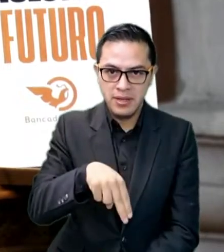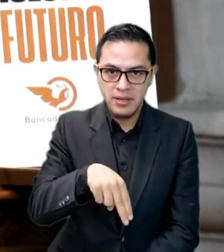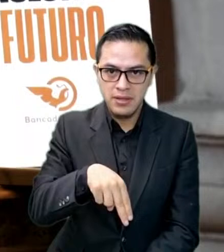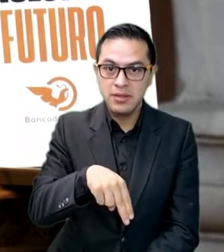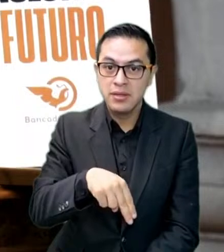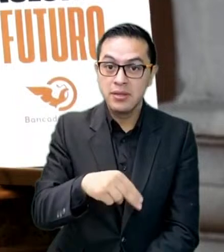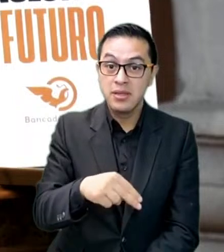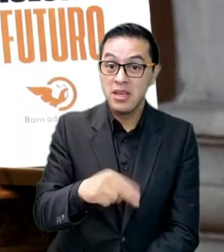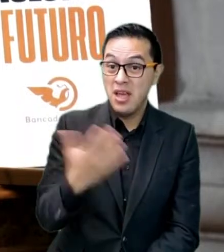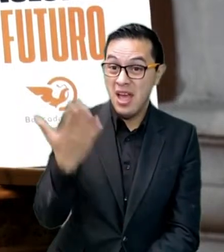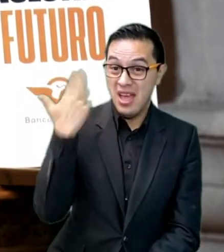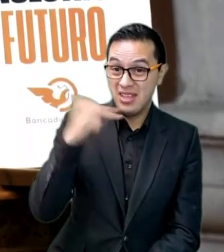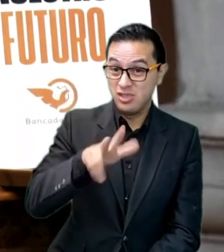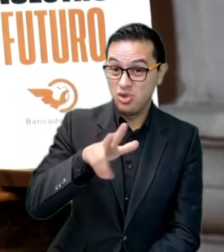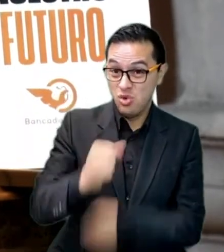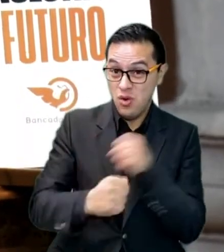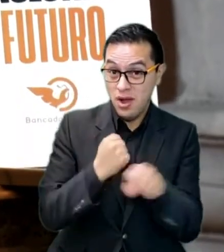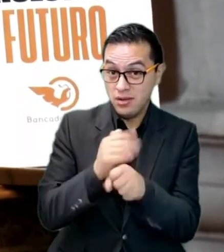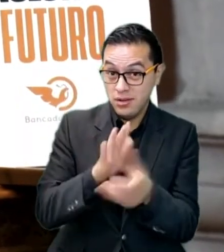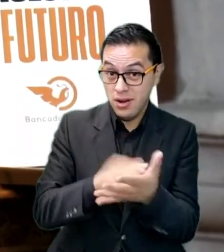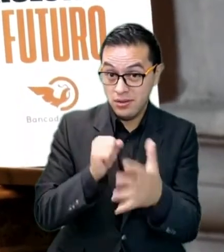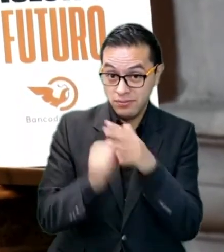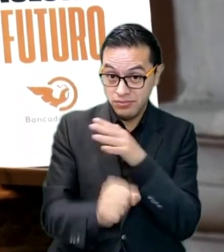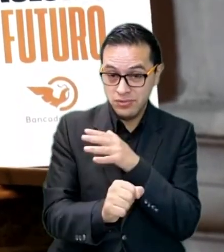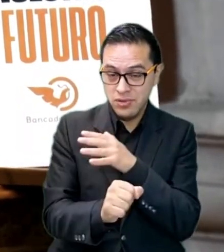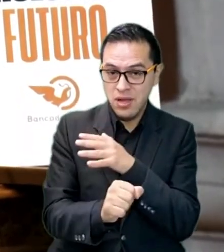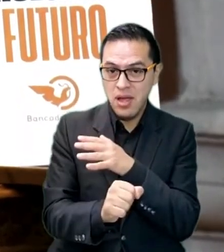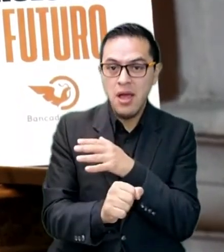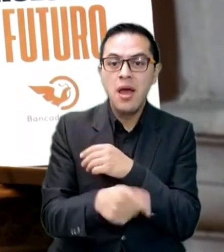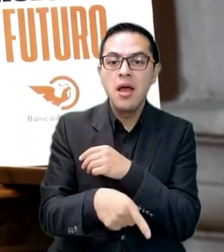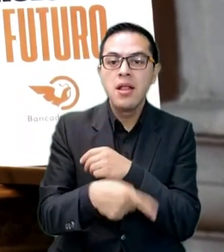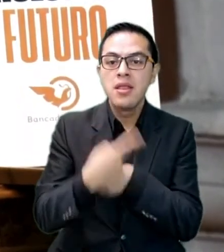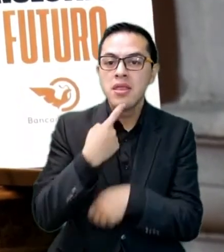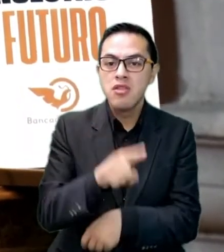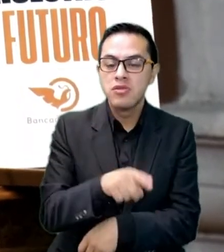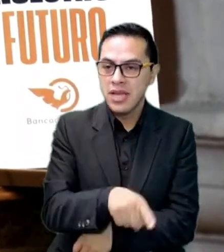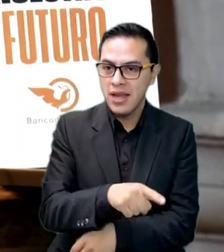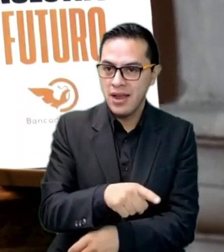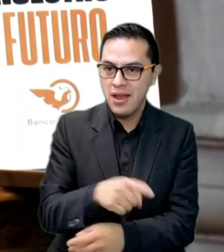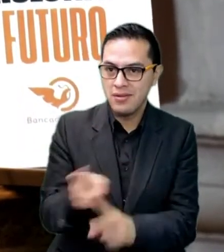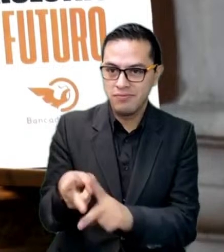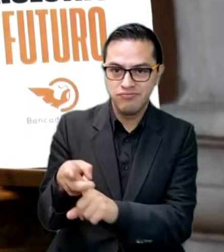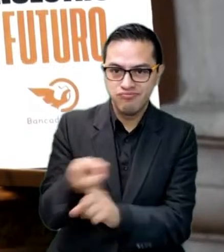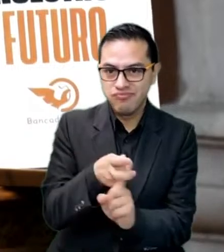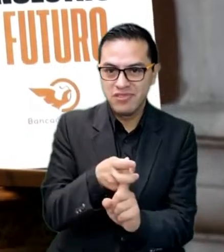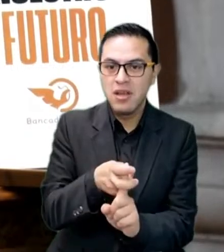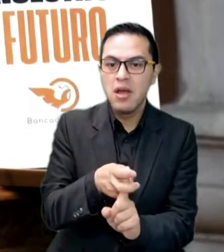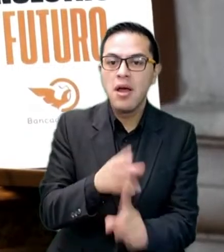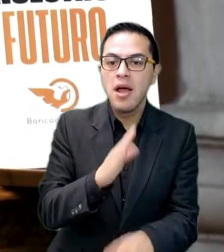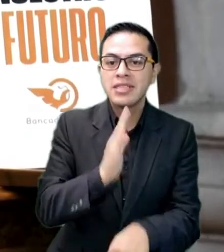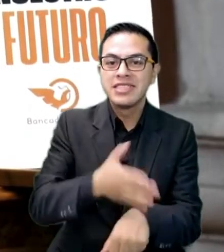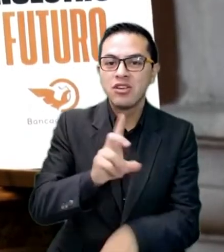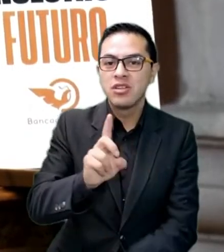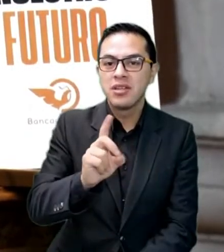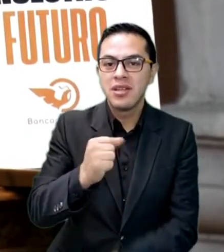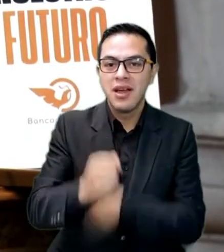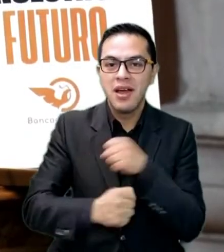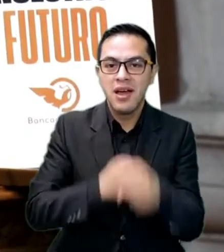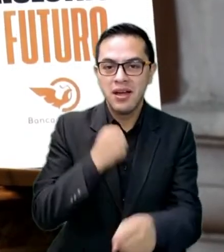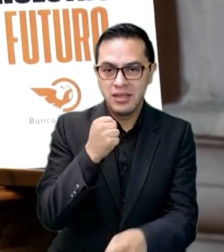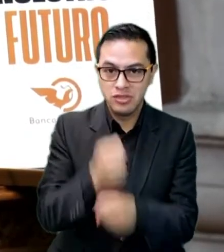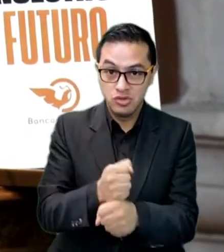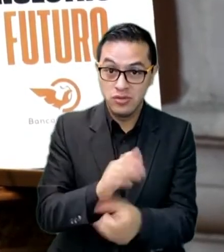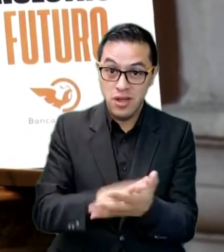secuestro y está sentenciada a 30 años, resultado de un proceso plagado de irregularidades